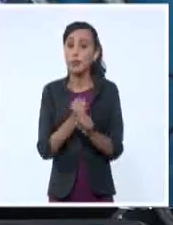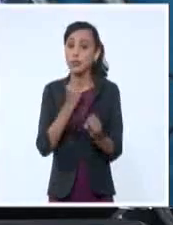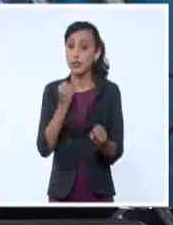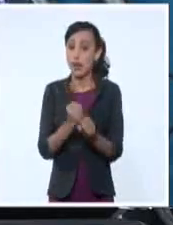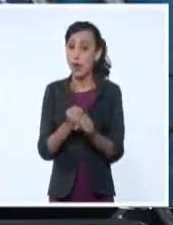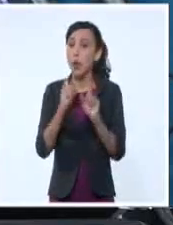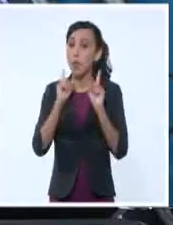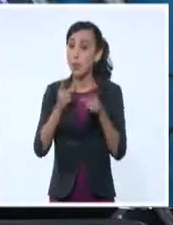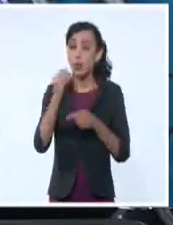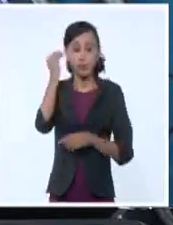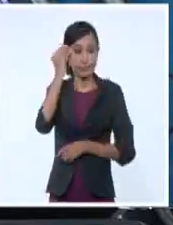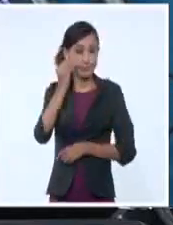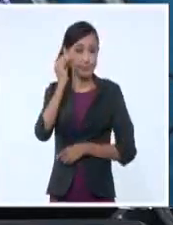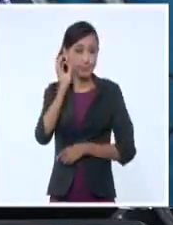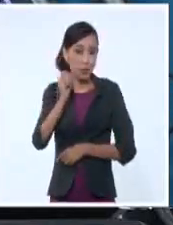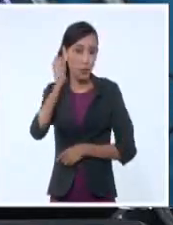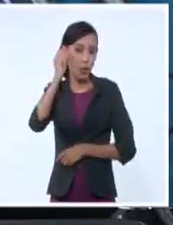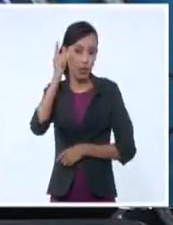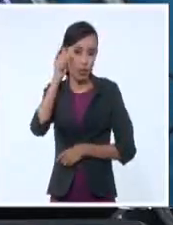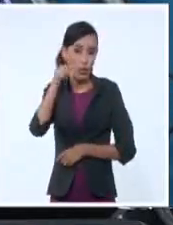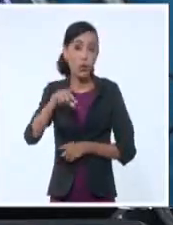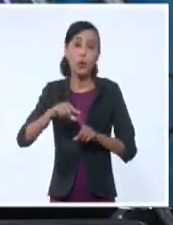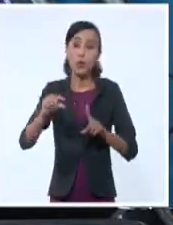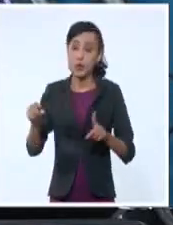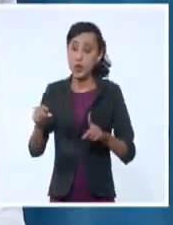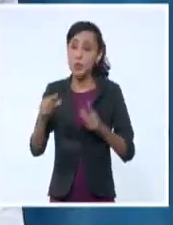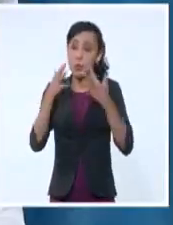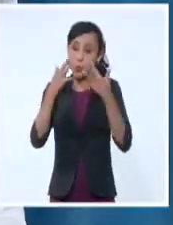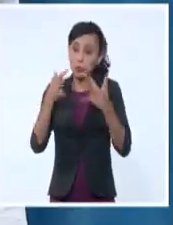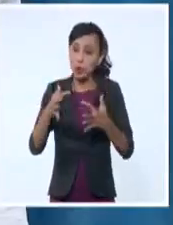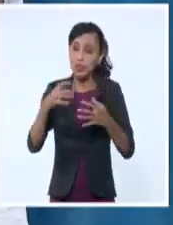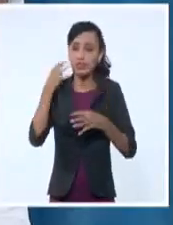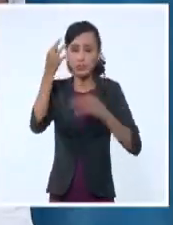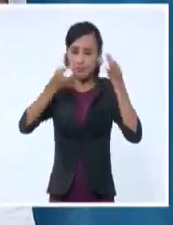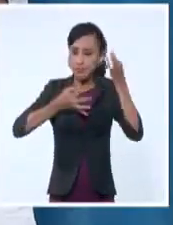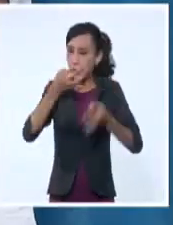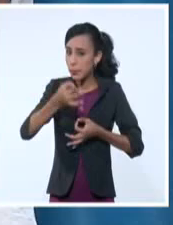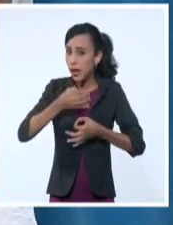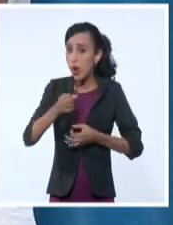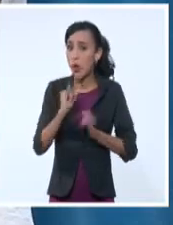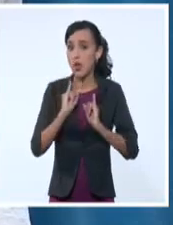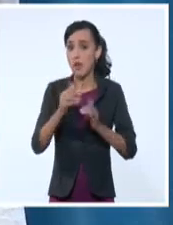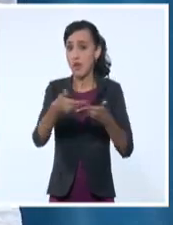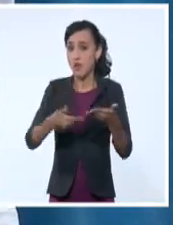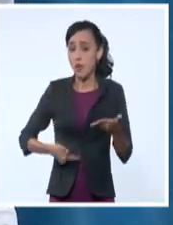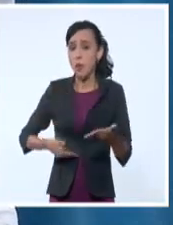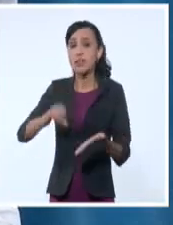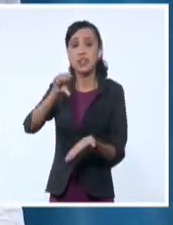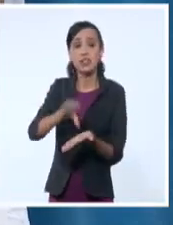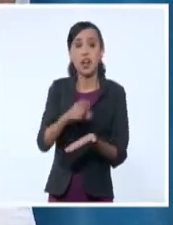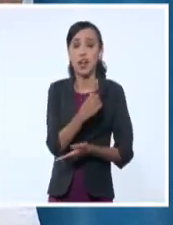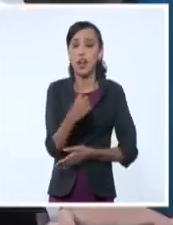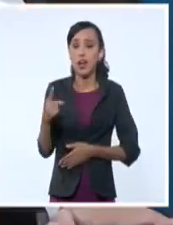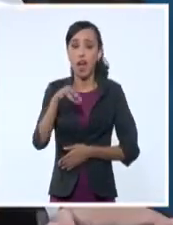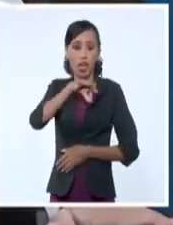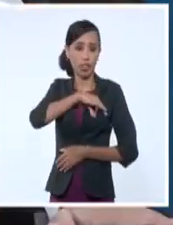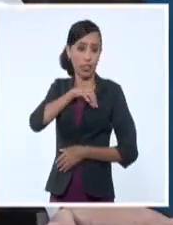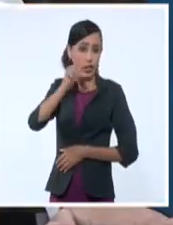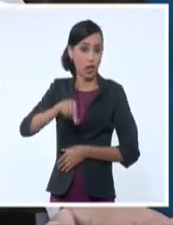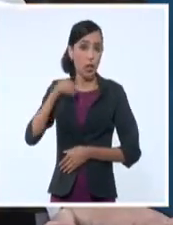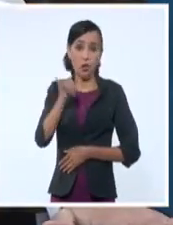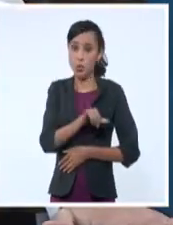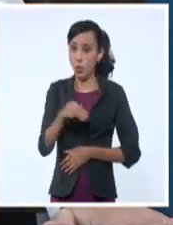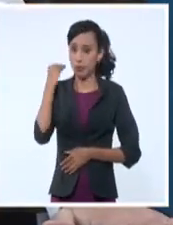ideológico, temas estos analizados de forma crítica, tanto en el informe central como por cada uno de los delegados. Yo creo